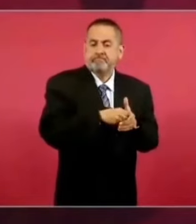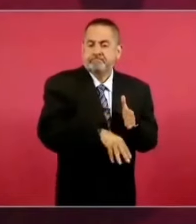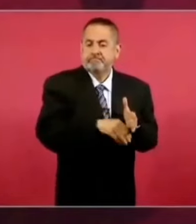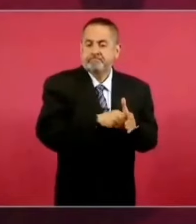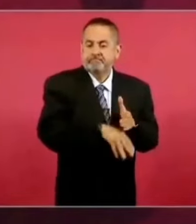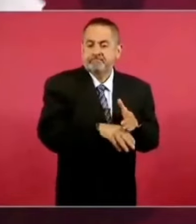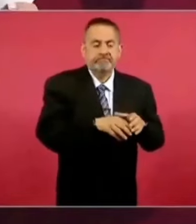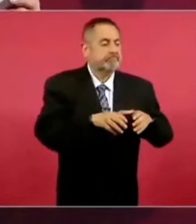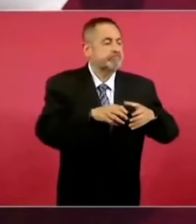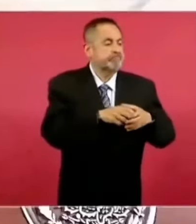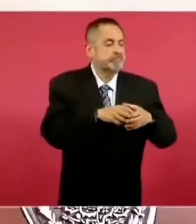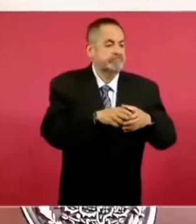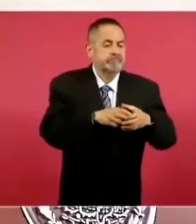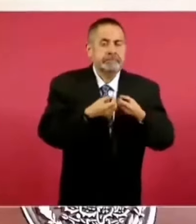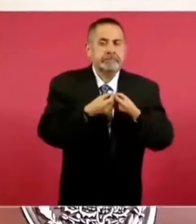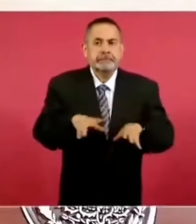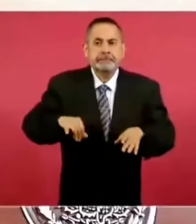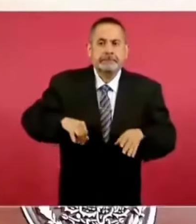por los intereses creados.